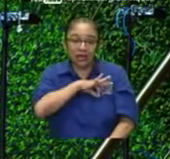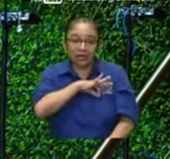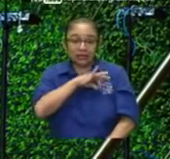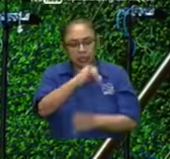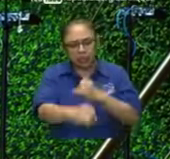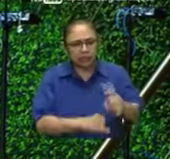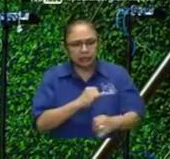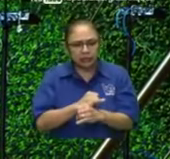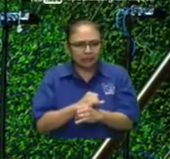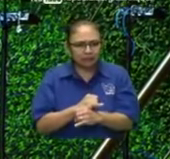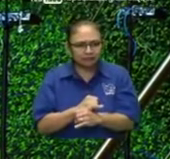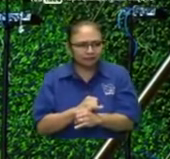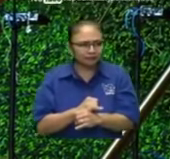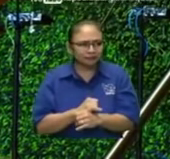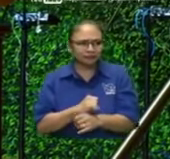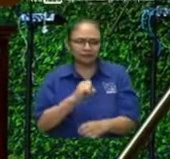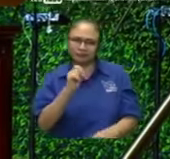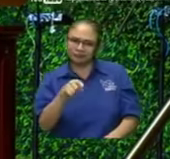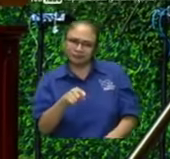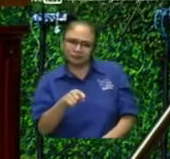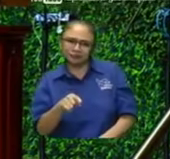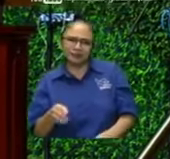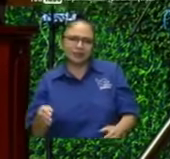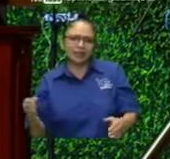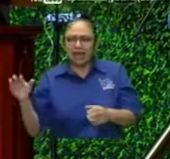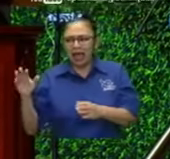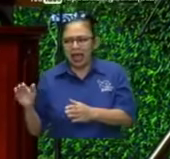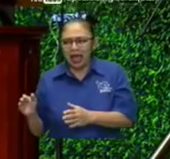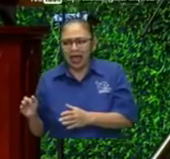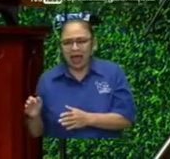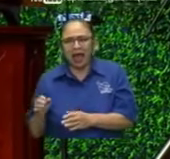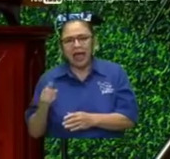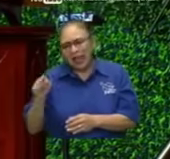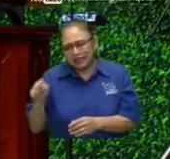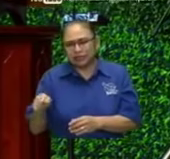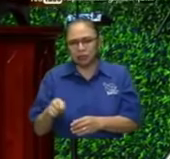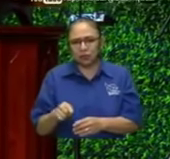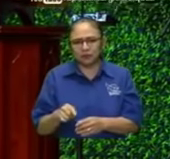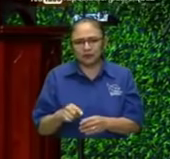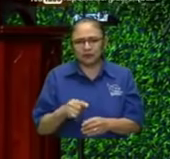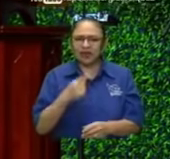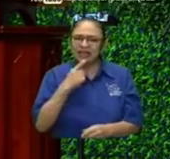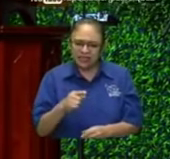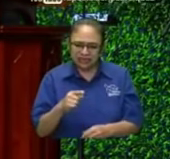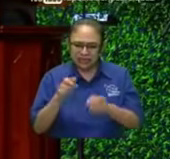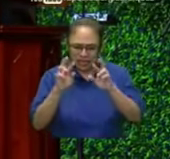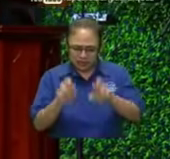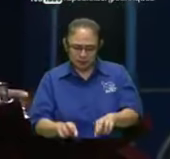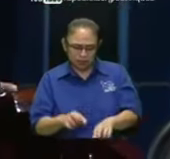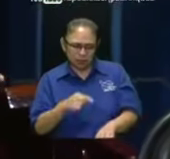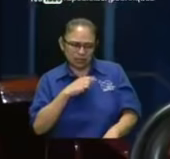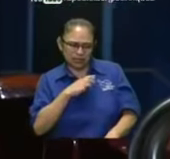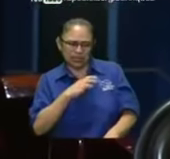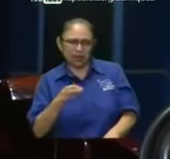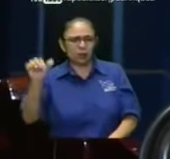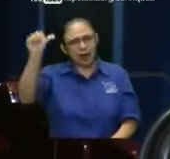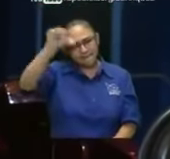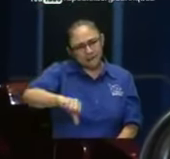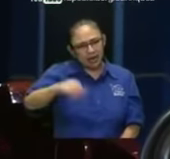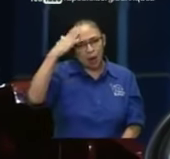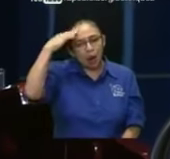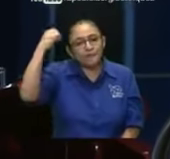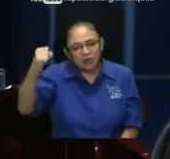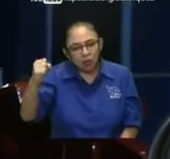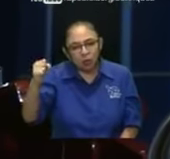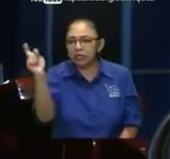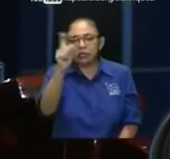usadas están llevando a la gente a tener prejuicios y a tener opiniones antes de tiempo, juzgar sin tener